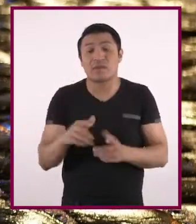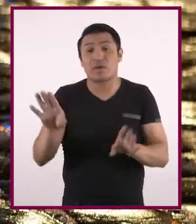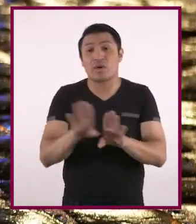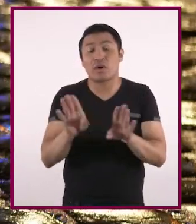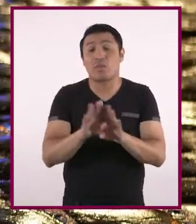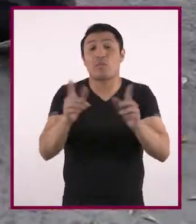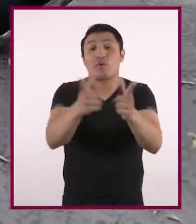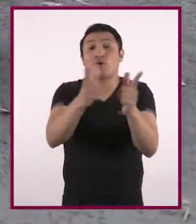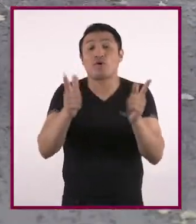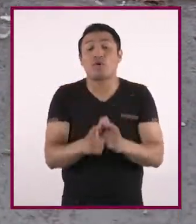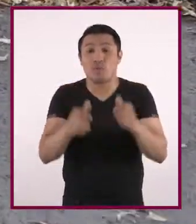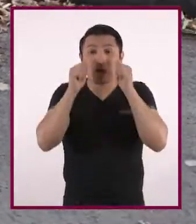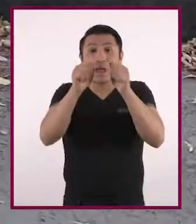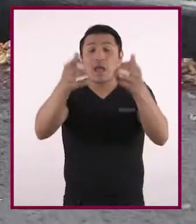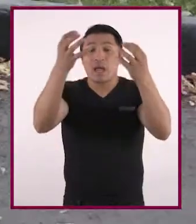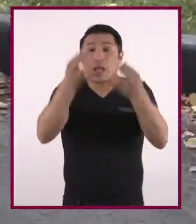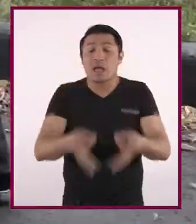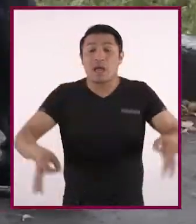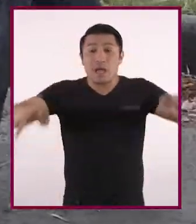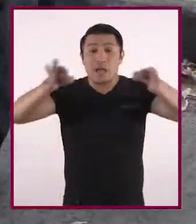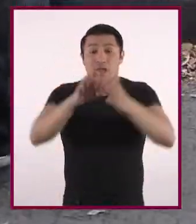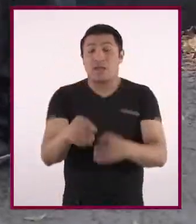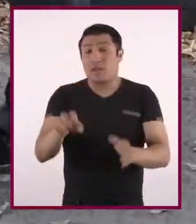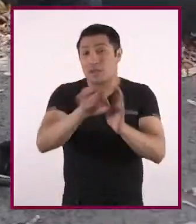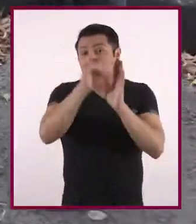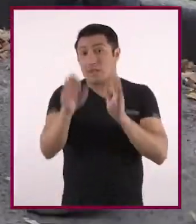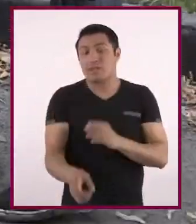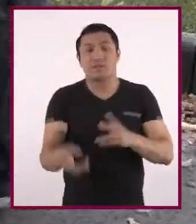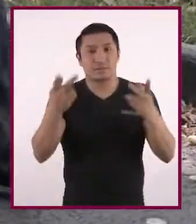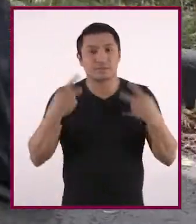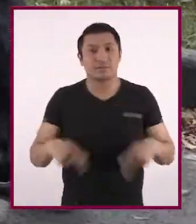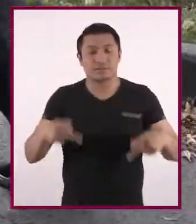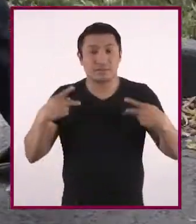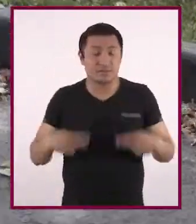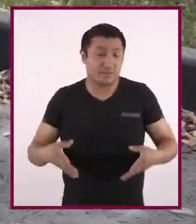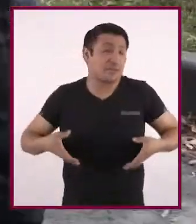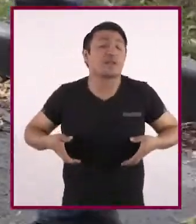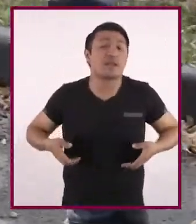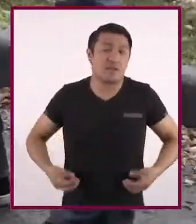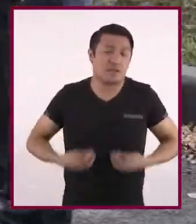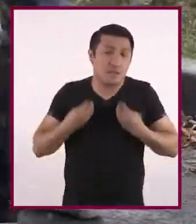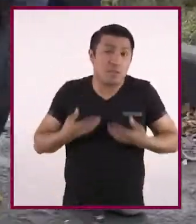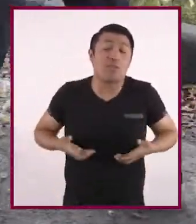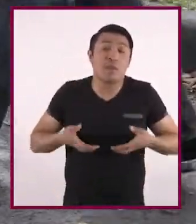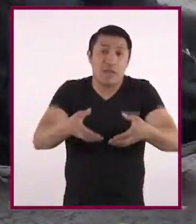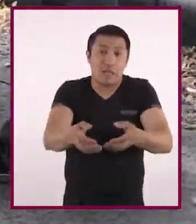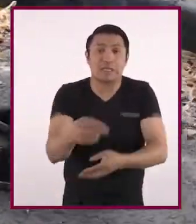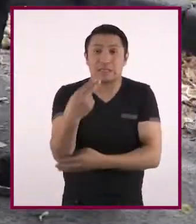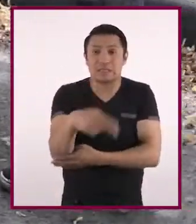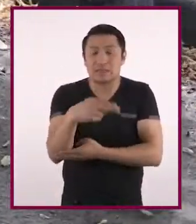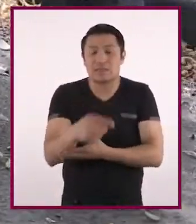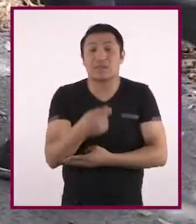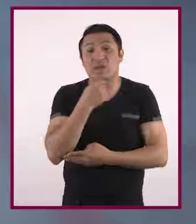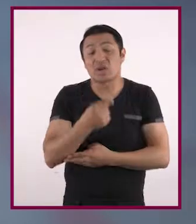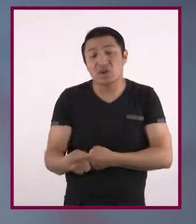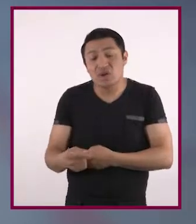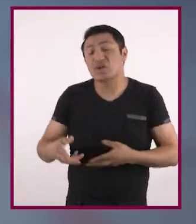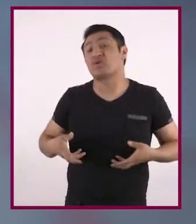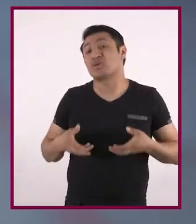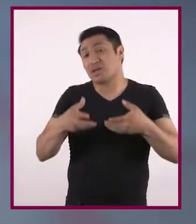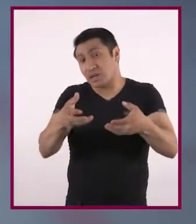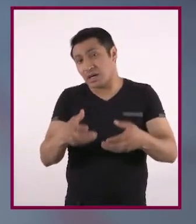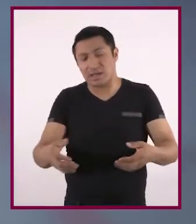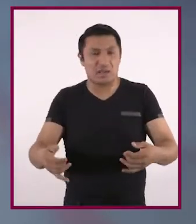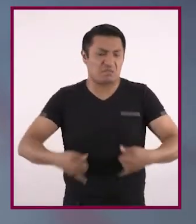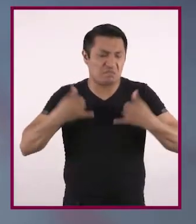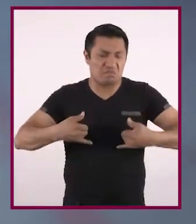de atención prioritaria y uno de ellos es el de las personas en situación de calle. Se les ha llamado niños de la calle,